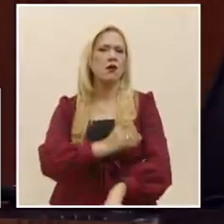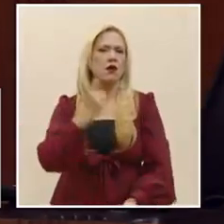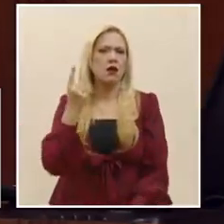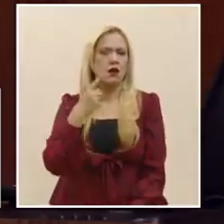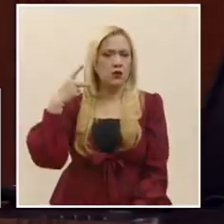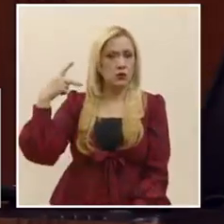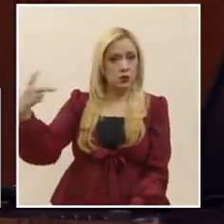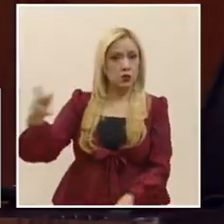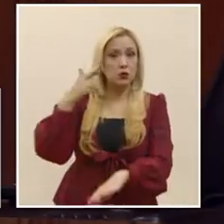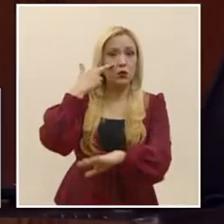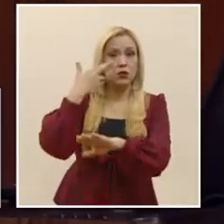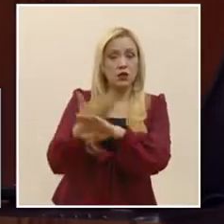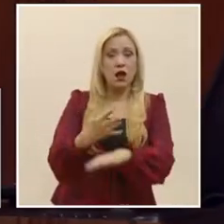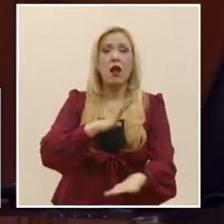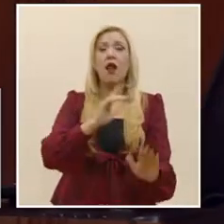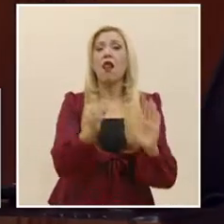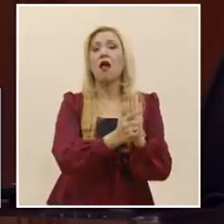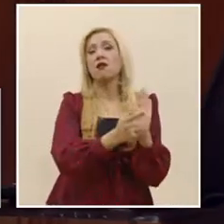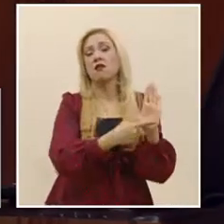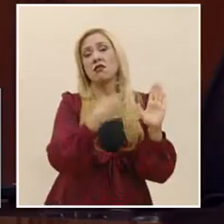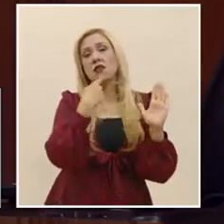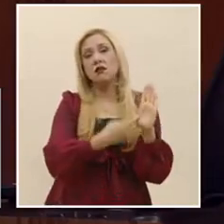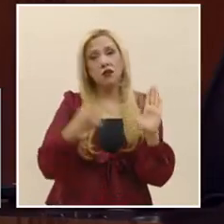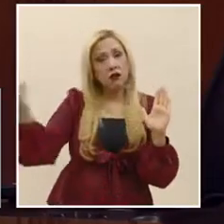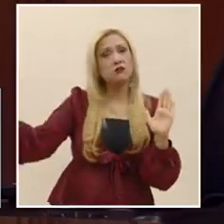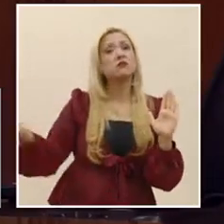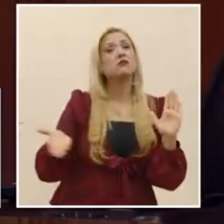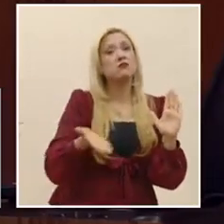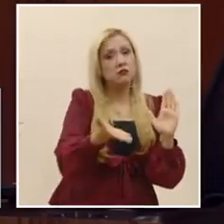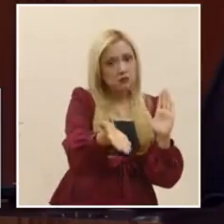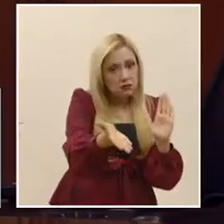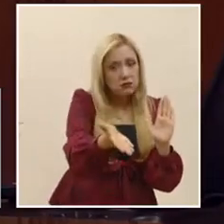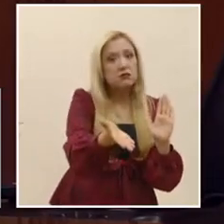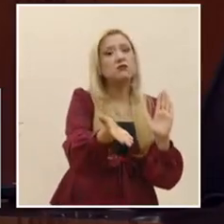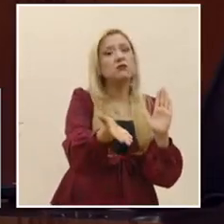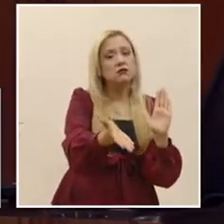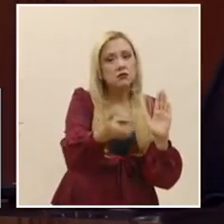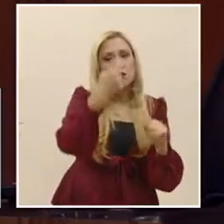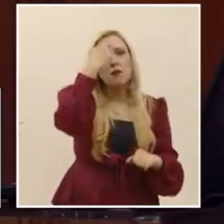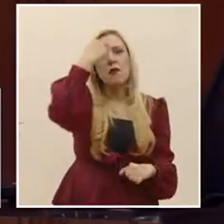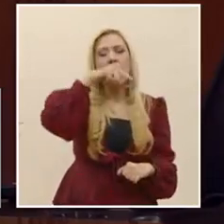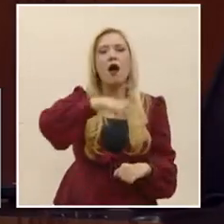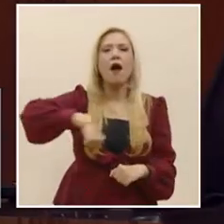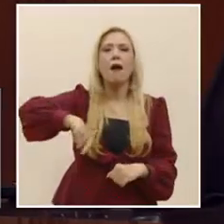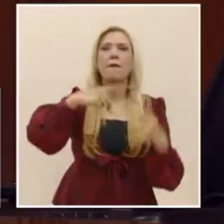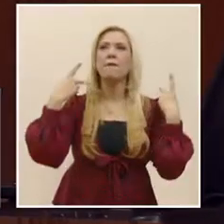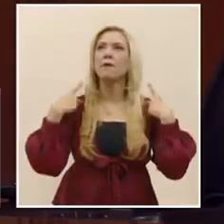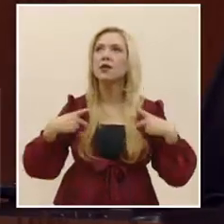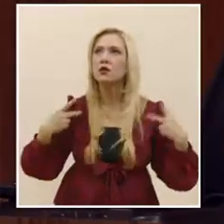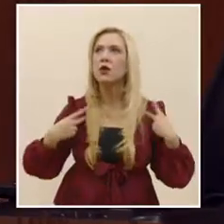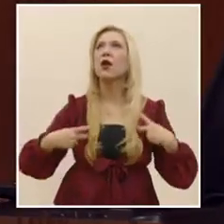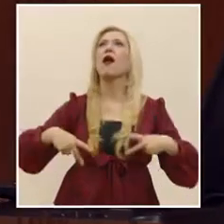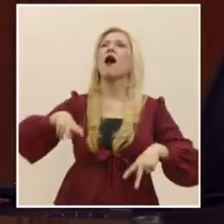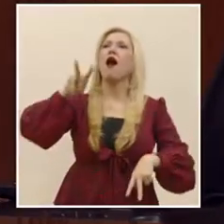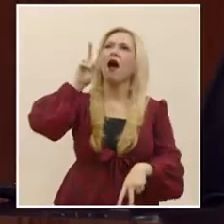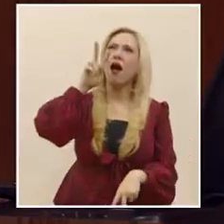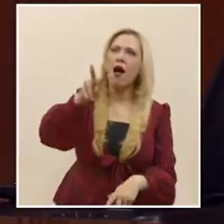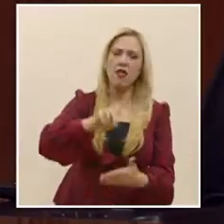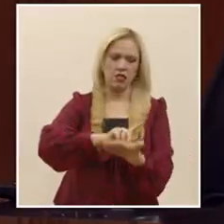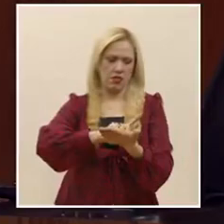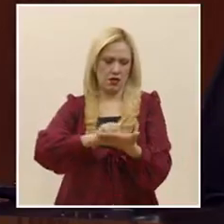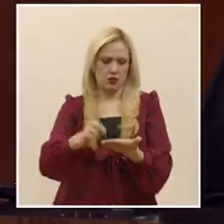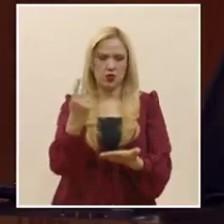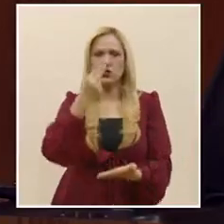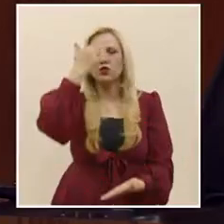sus competencias legales vinculadas con asegurar que la ciudadanía disfrute del derecho de acceso a